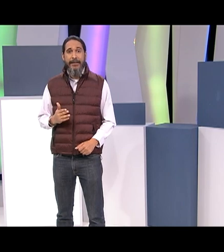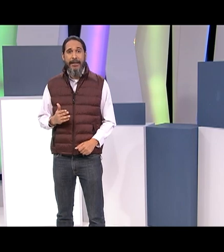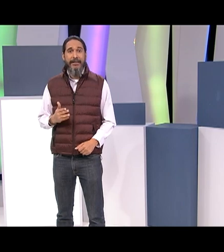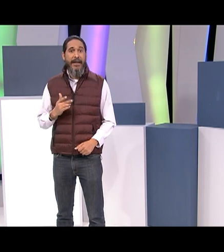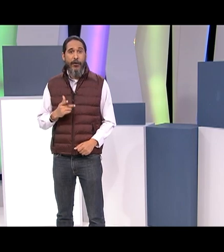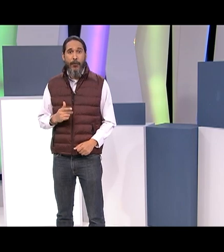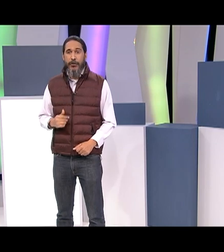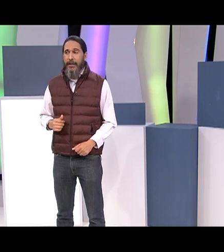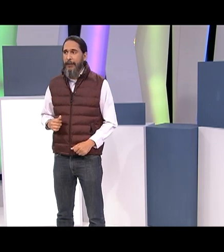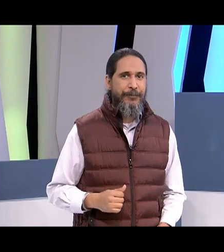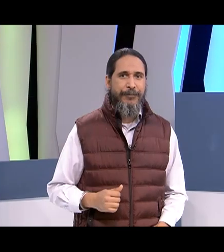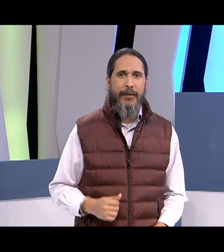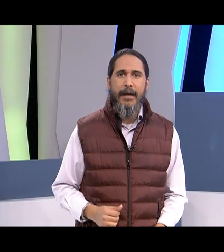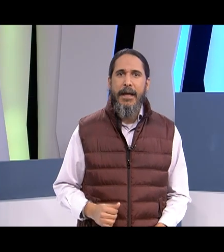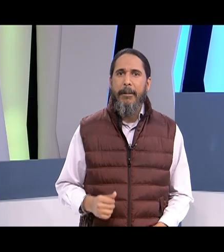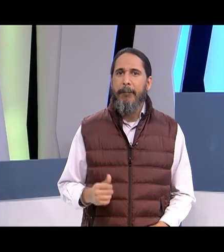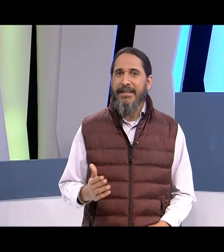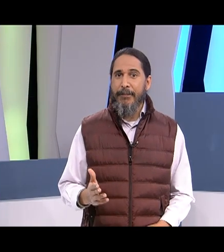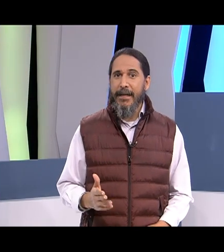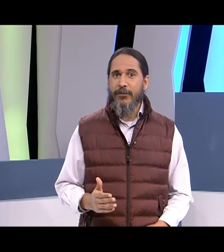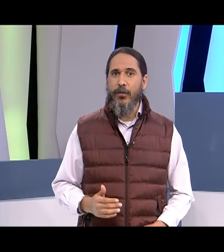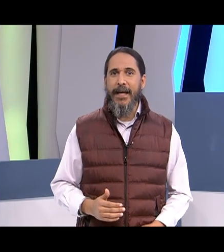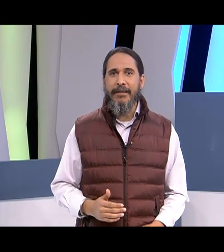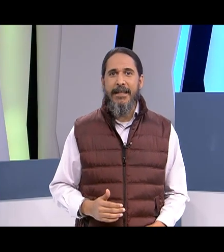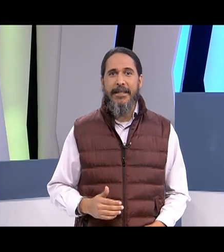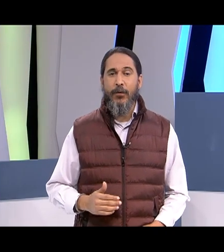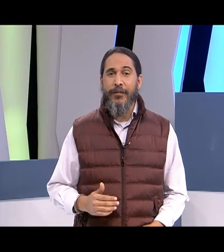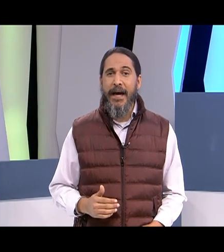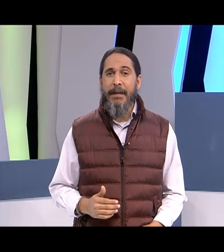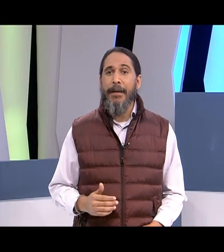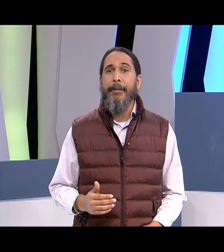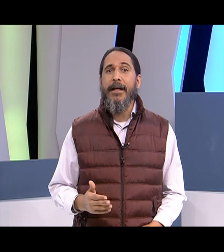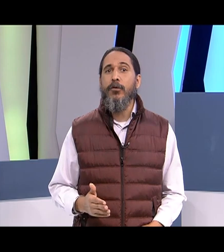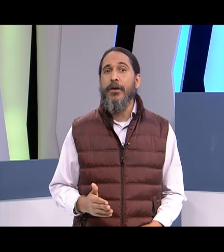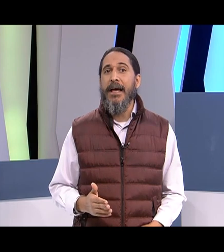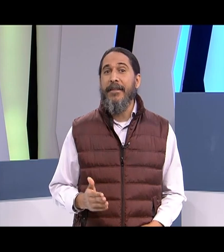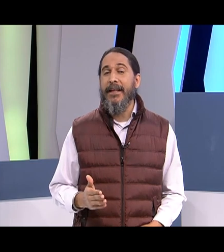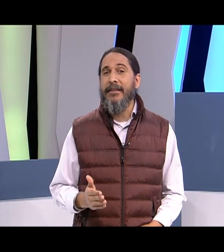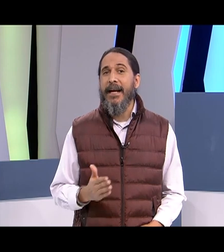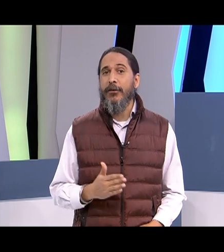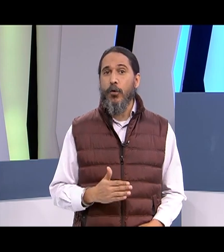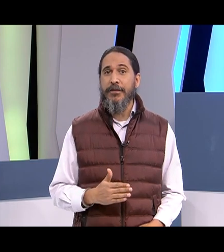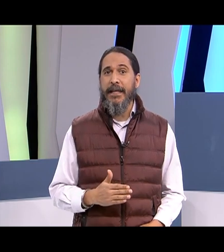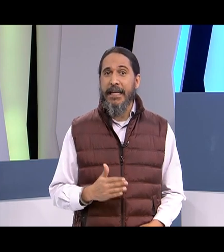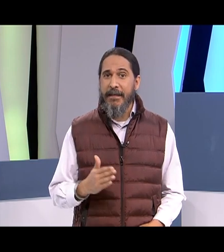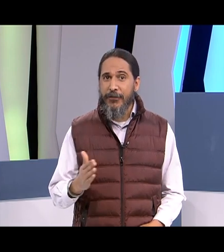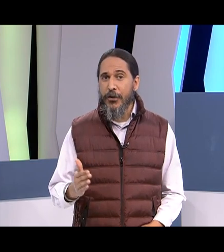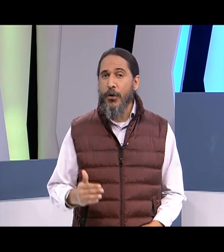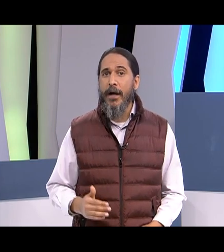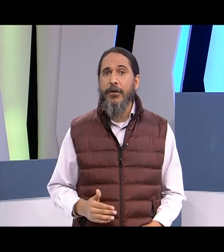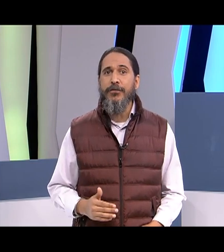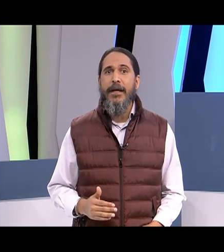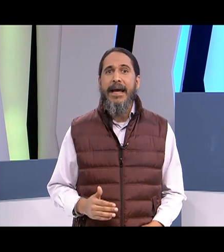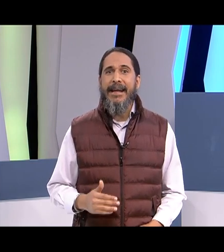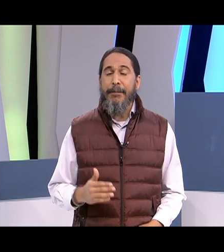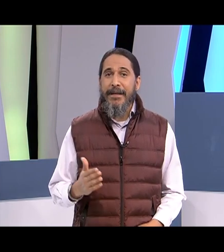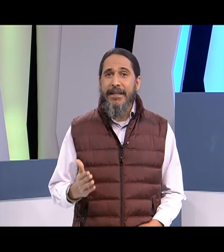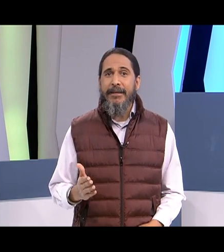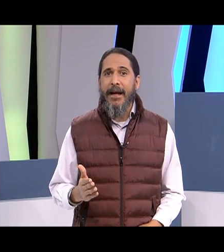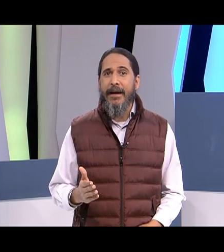a partir de la robótica. Más de 1,000 estudiantes de secundaria y preparatoria de entre 14 y 18